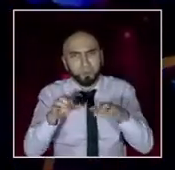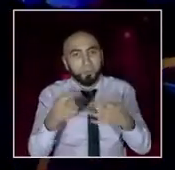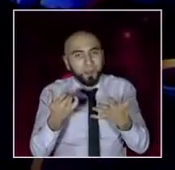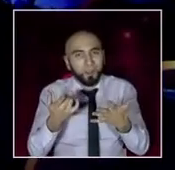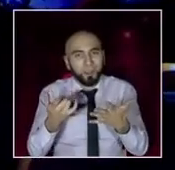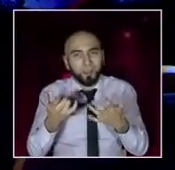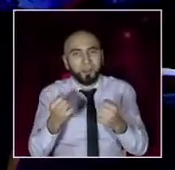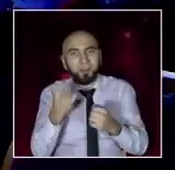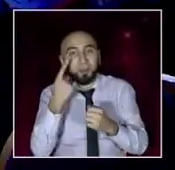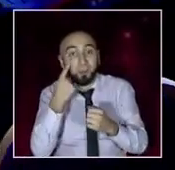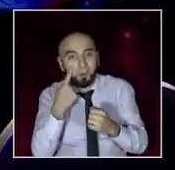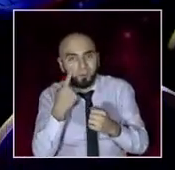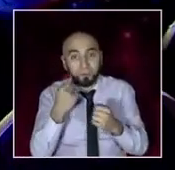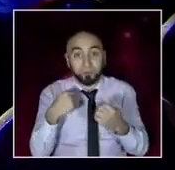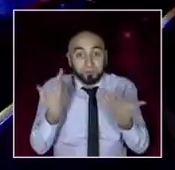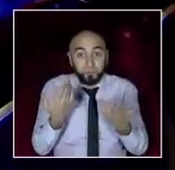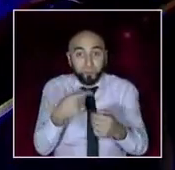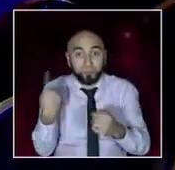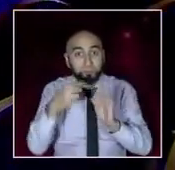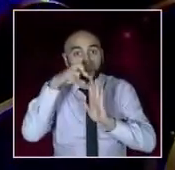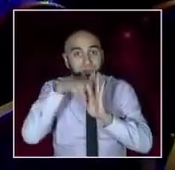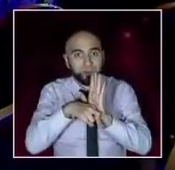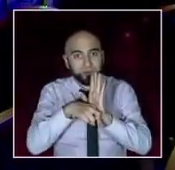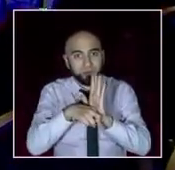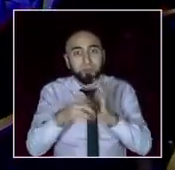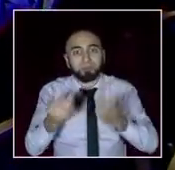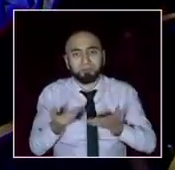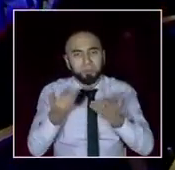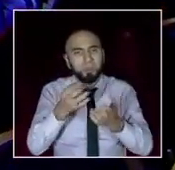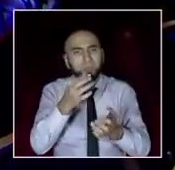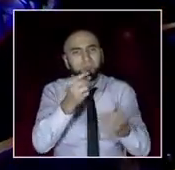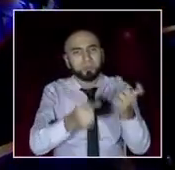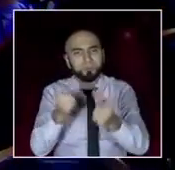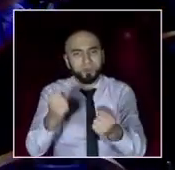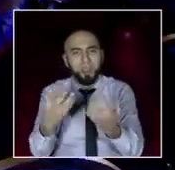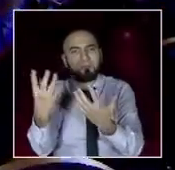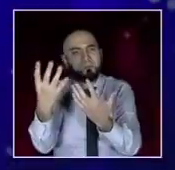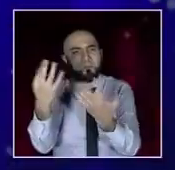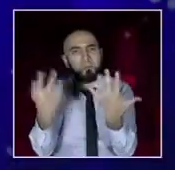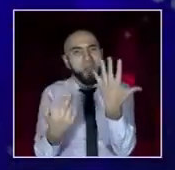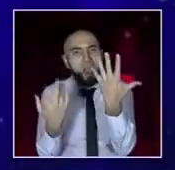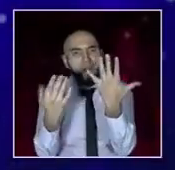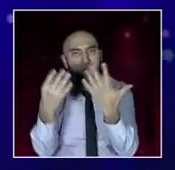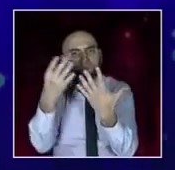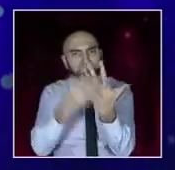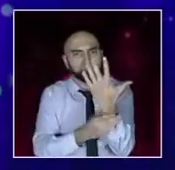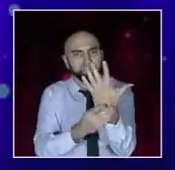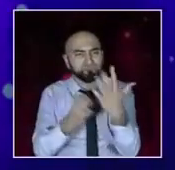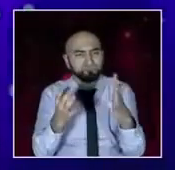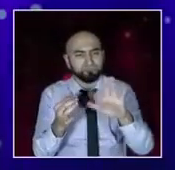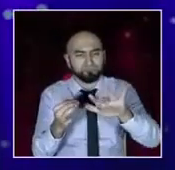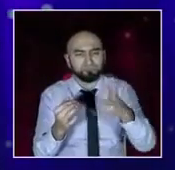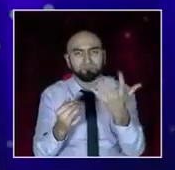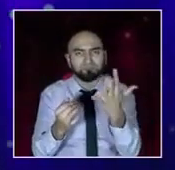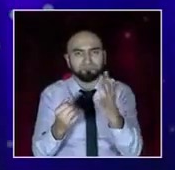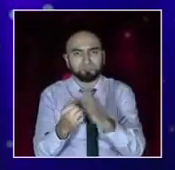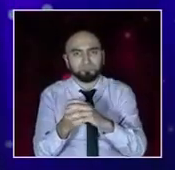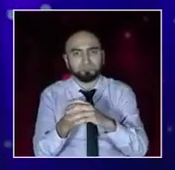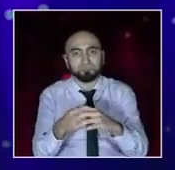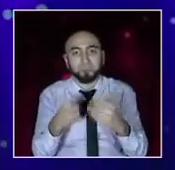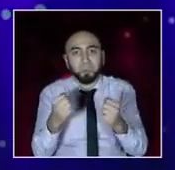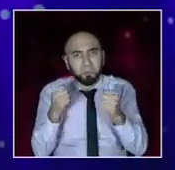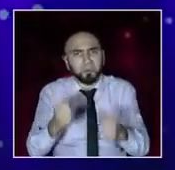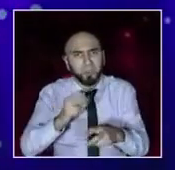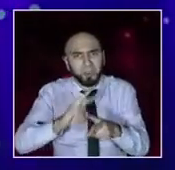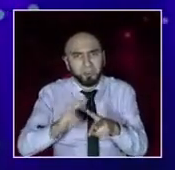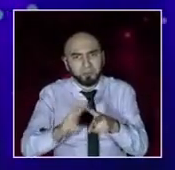que hacemos aquí en este proyecto es nuevamente le damos manos virtuales a las personas y pueden hacer acciones voluntarias. Lo que es clave aquí es que estas manos virtuales